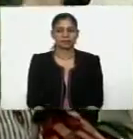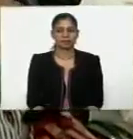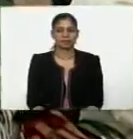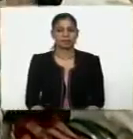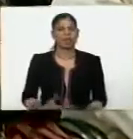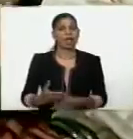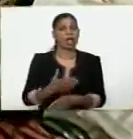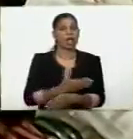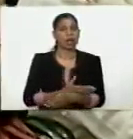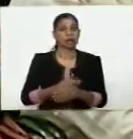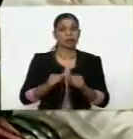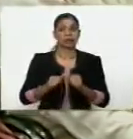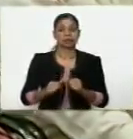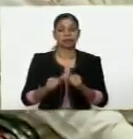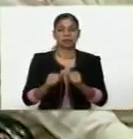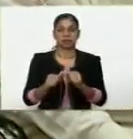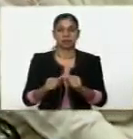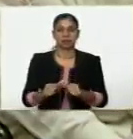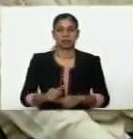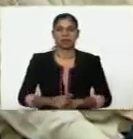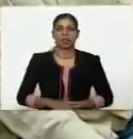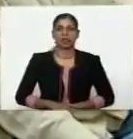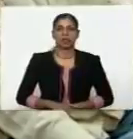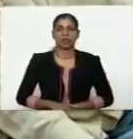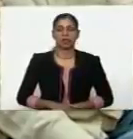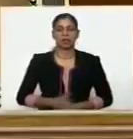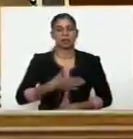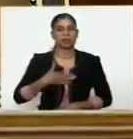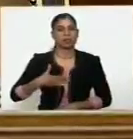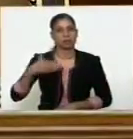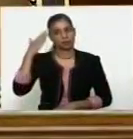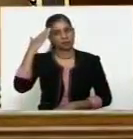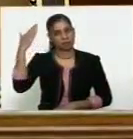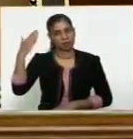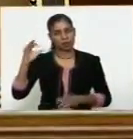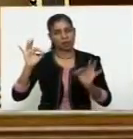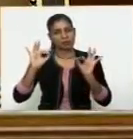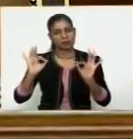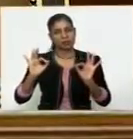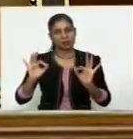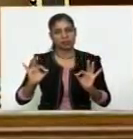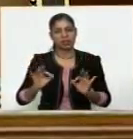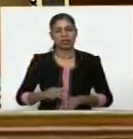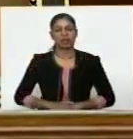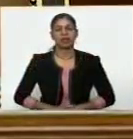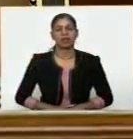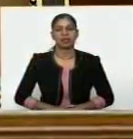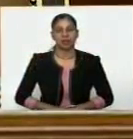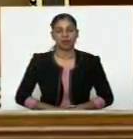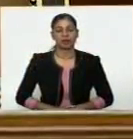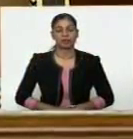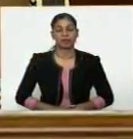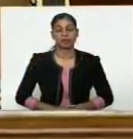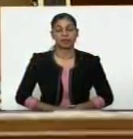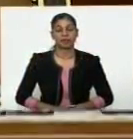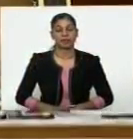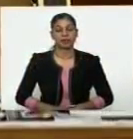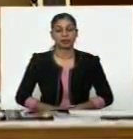Antes de seguir con el orden del día, yo quiero saludar muy especialmente la presencia de un joven